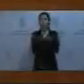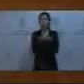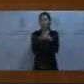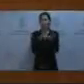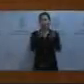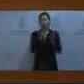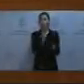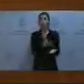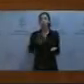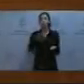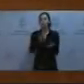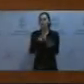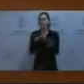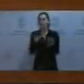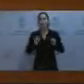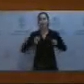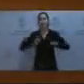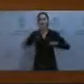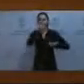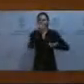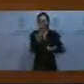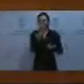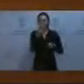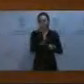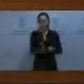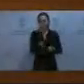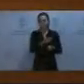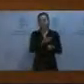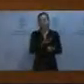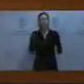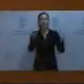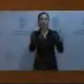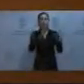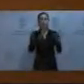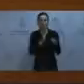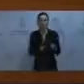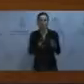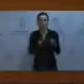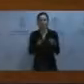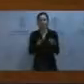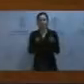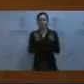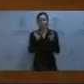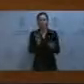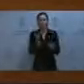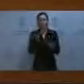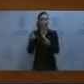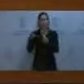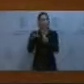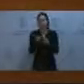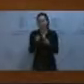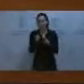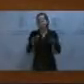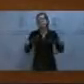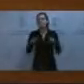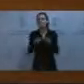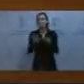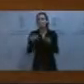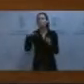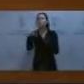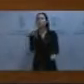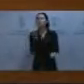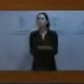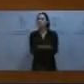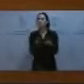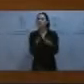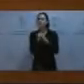fondo de esta iniciativa que no hace más que repetir de una u otra forma un objetivo que nuestro grupo ya propuso en una situación análoga